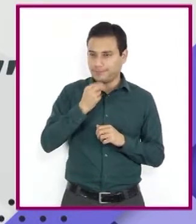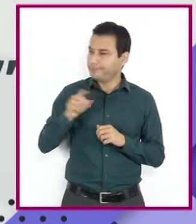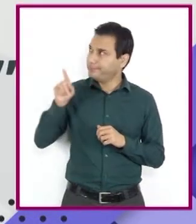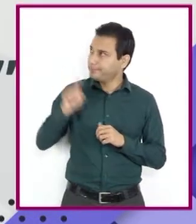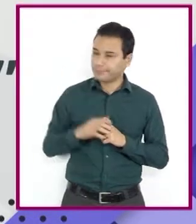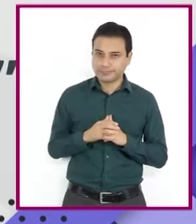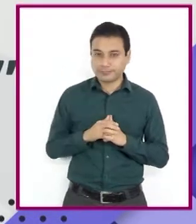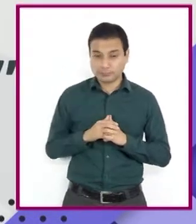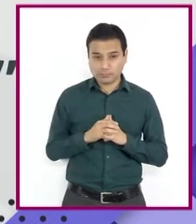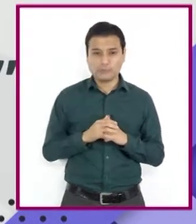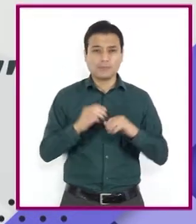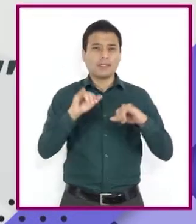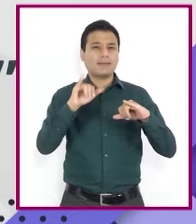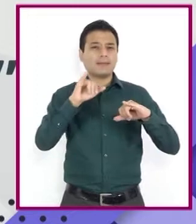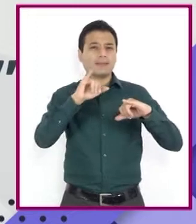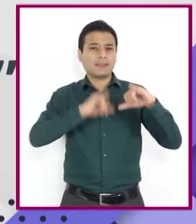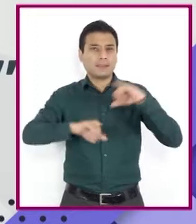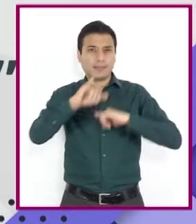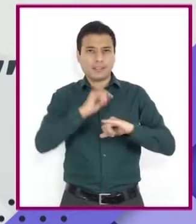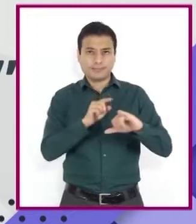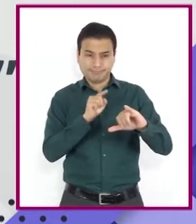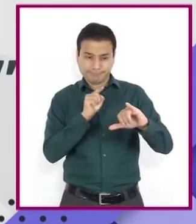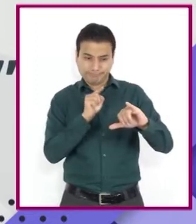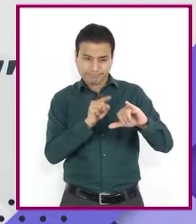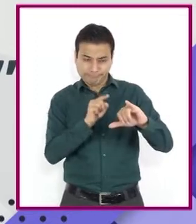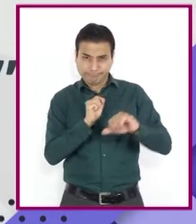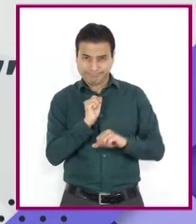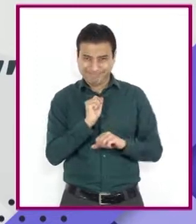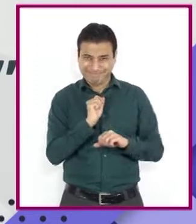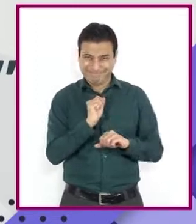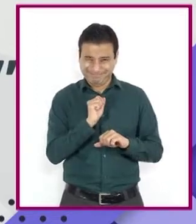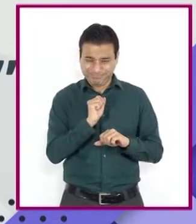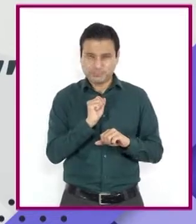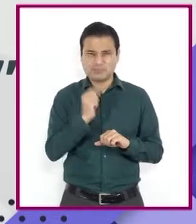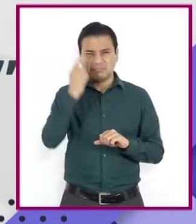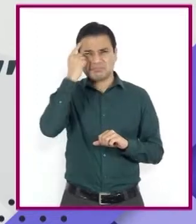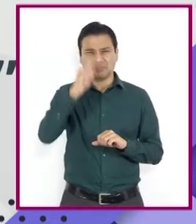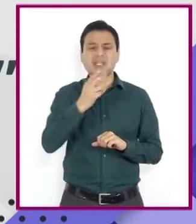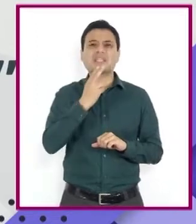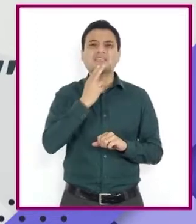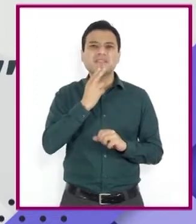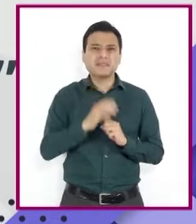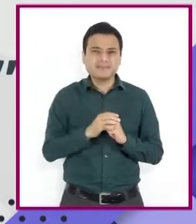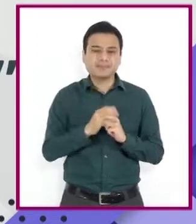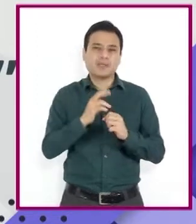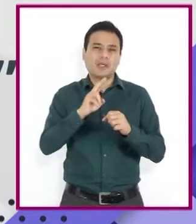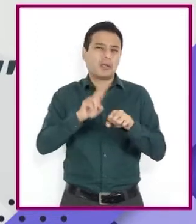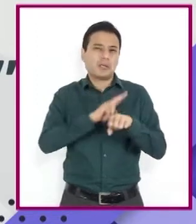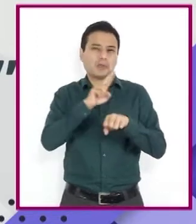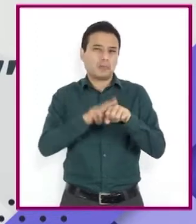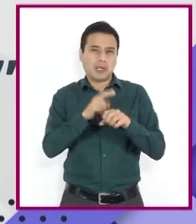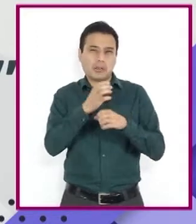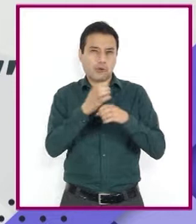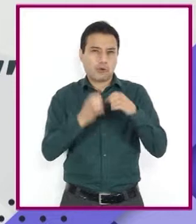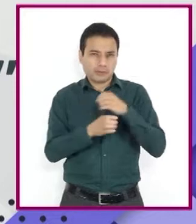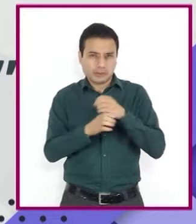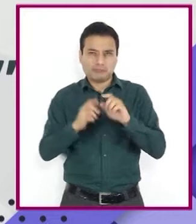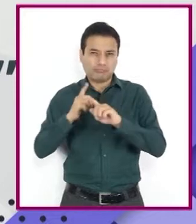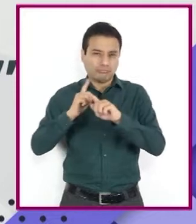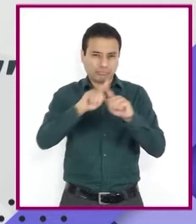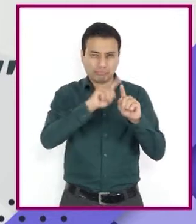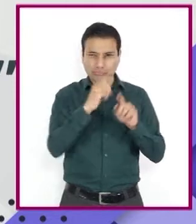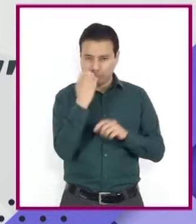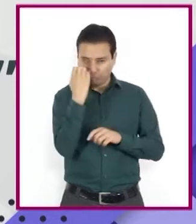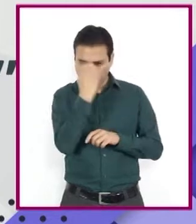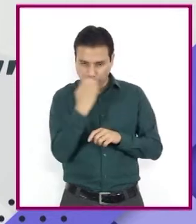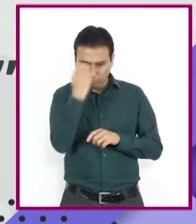química, la manera molecular de conocer lo natural y lo artificial, es una ciencia admirable, pródiga en la